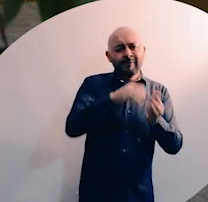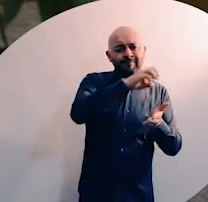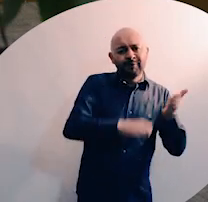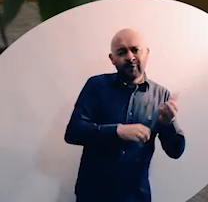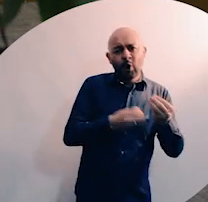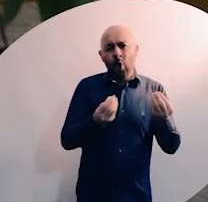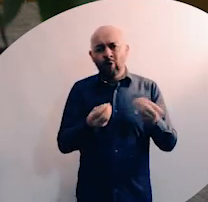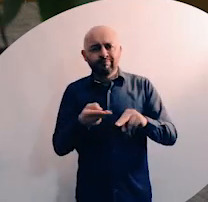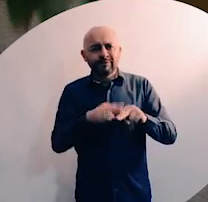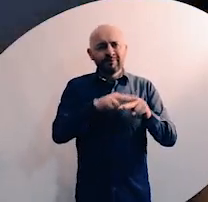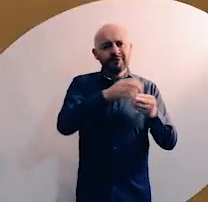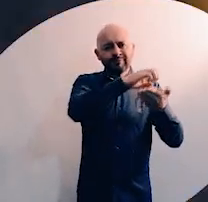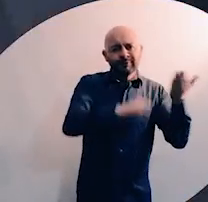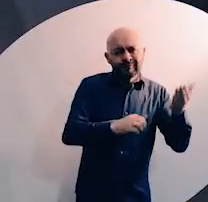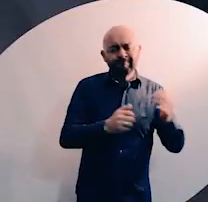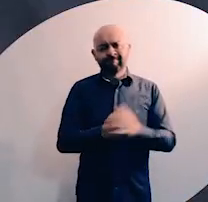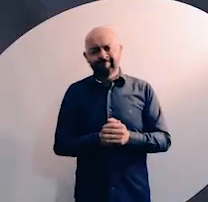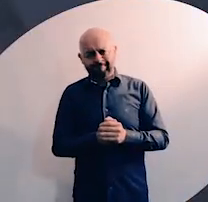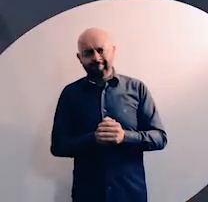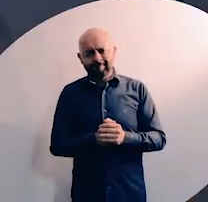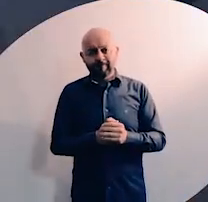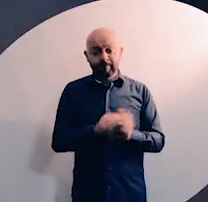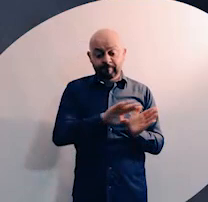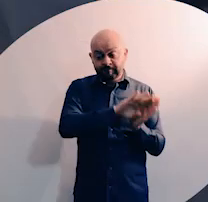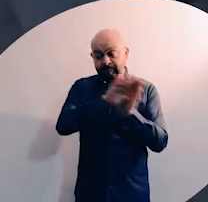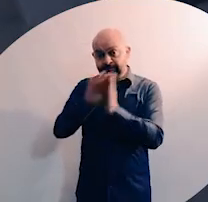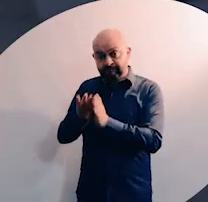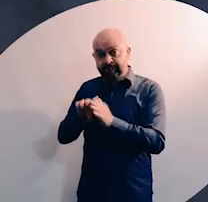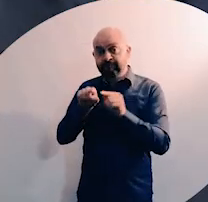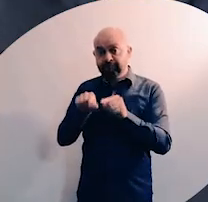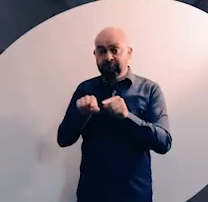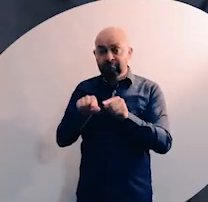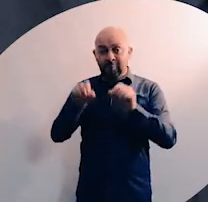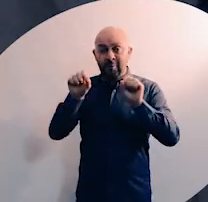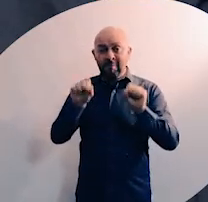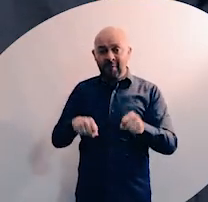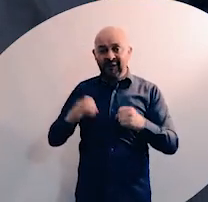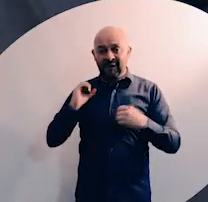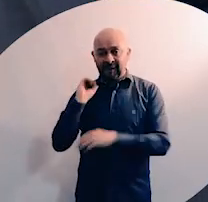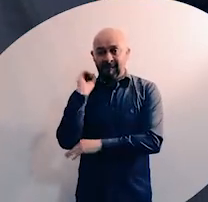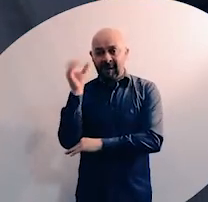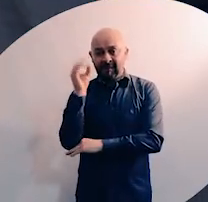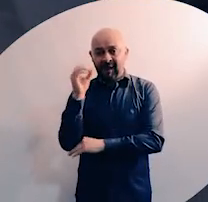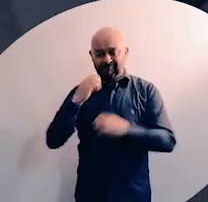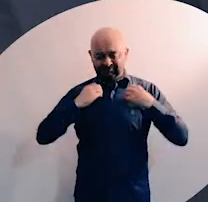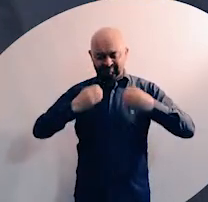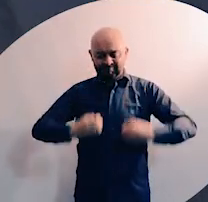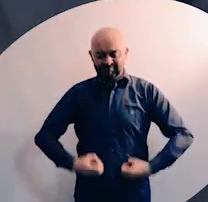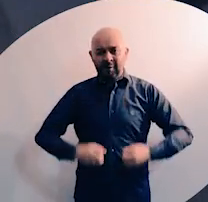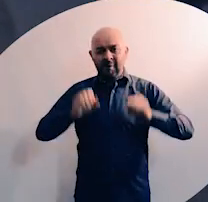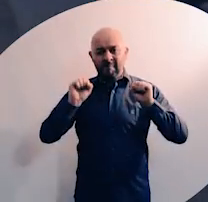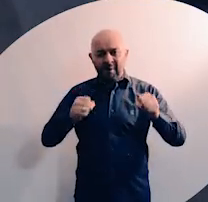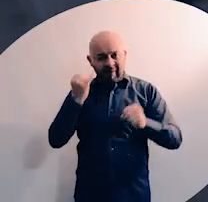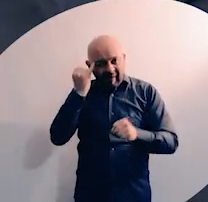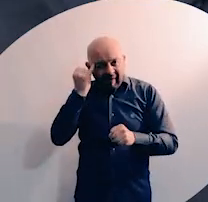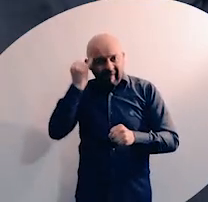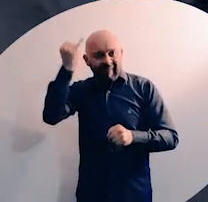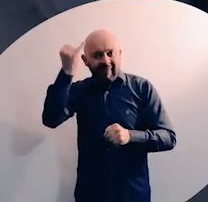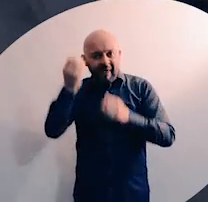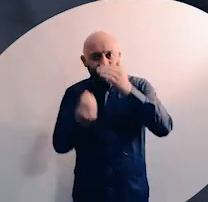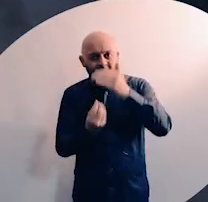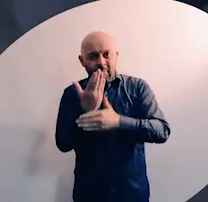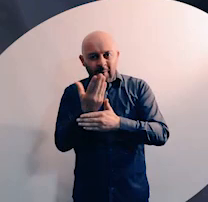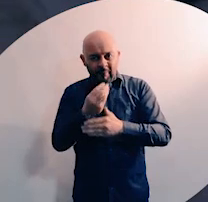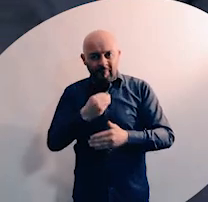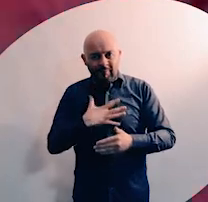retiro o comisiones por retiro. En el otro caso, y es por el cual trabajamos en el Banco Caja Social y para lo cual hemos